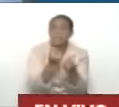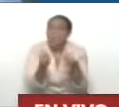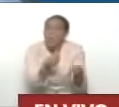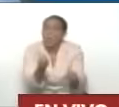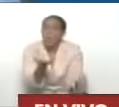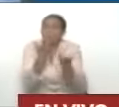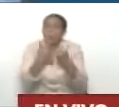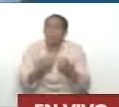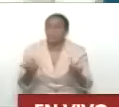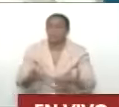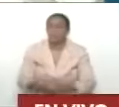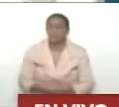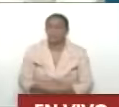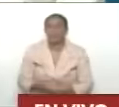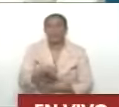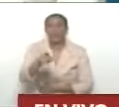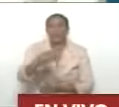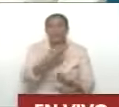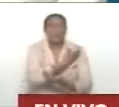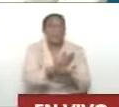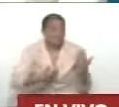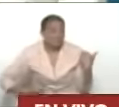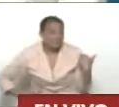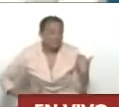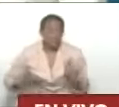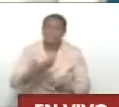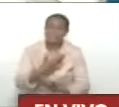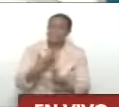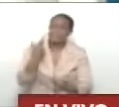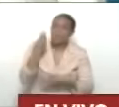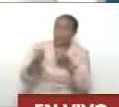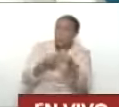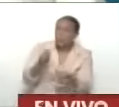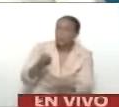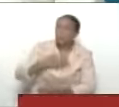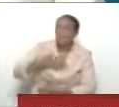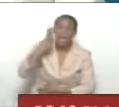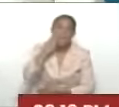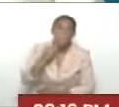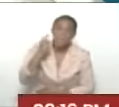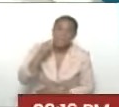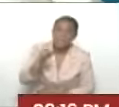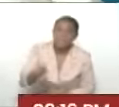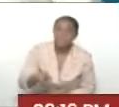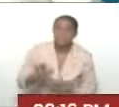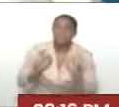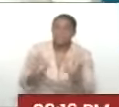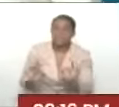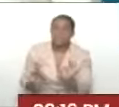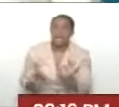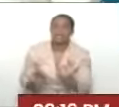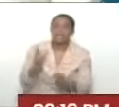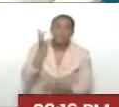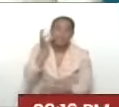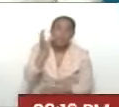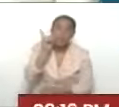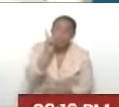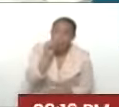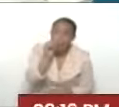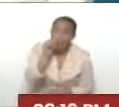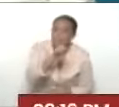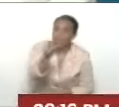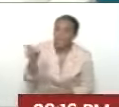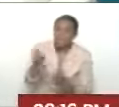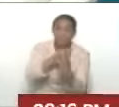favor. Bueno, presidente, primero ver esta experiencia de las chicas y muchachas, como usted dice,